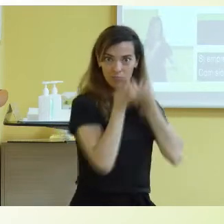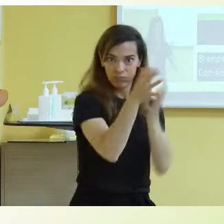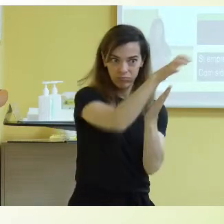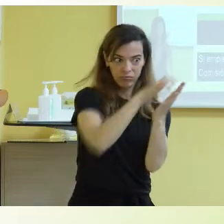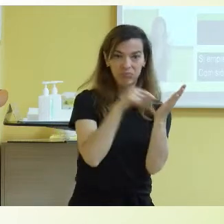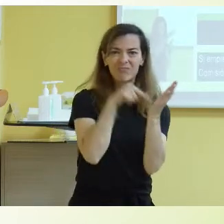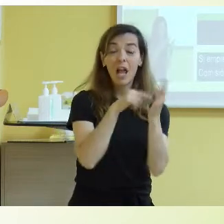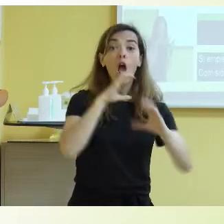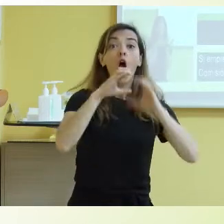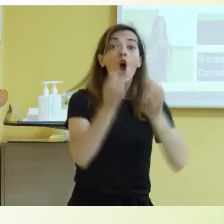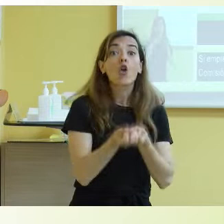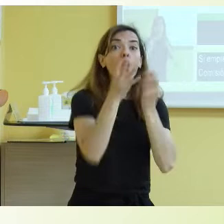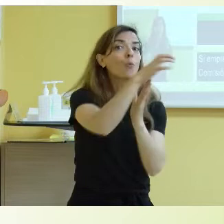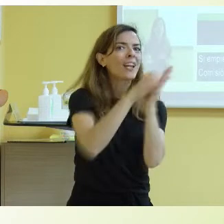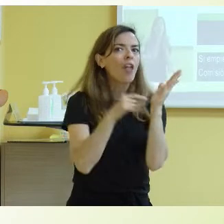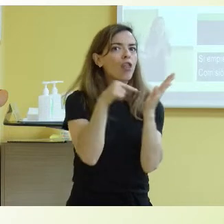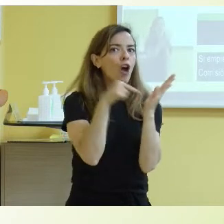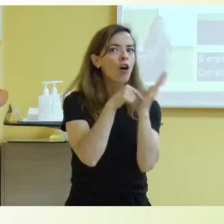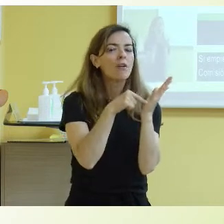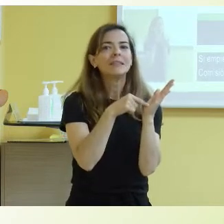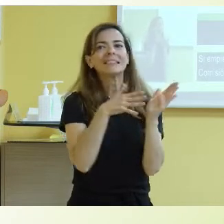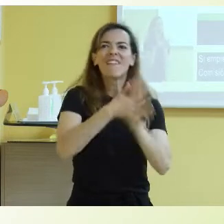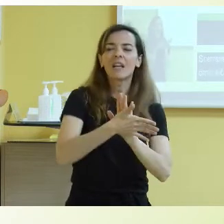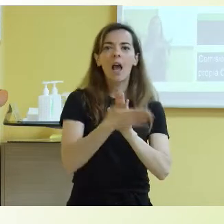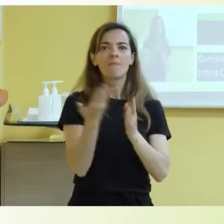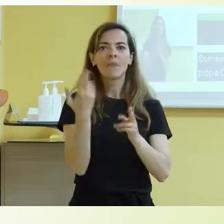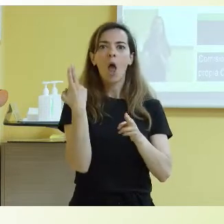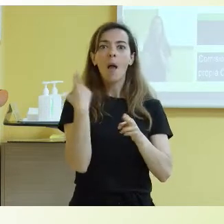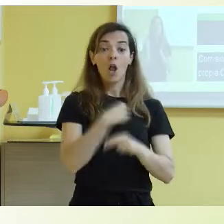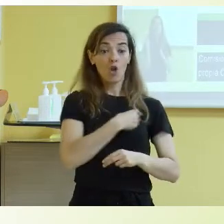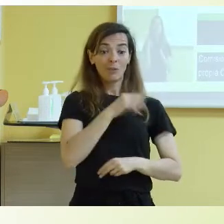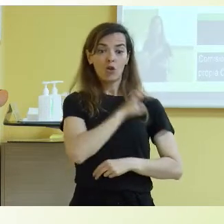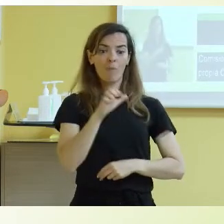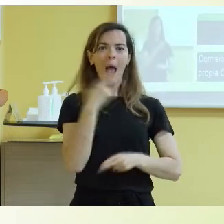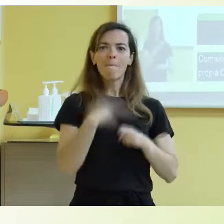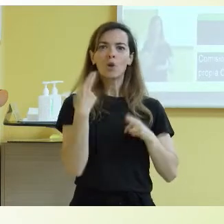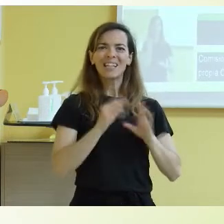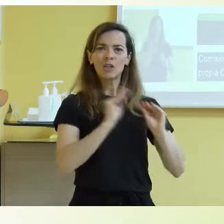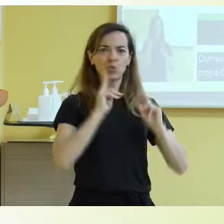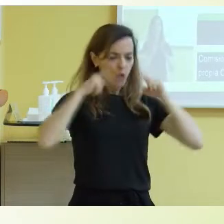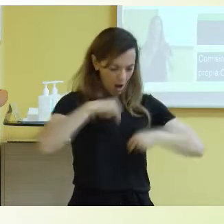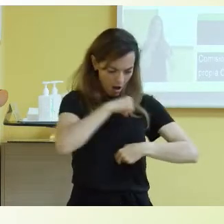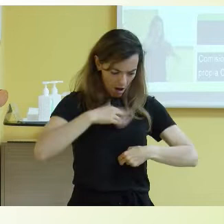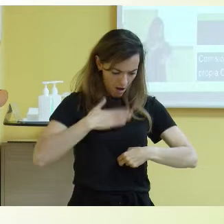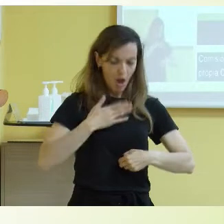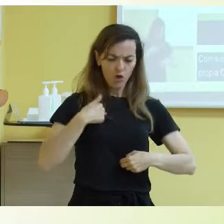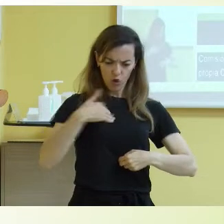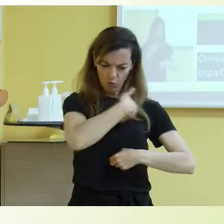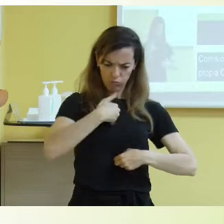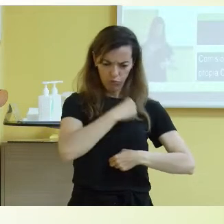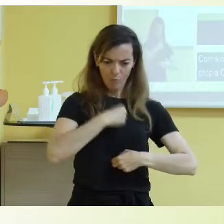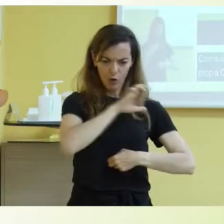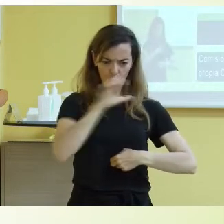comunicación de la Comisión es, digamos, la política que se establece la propia Comisión Europea a sí misma. Dice, yo como Comisión Europea hago